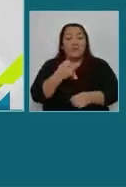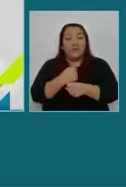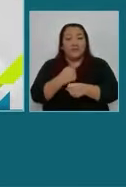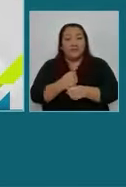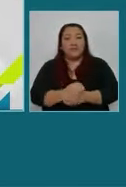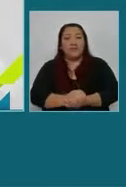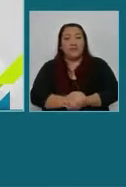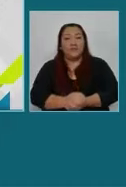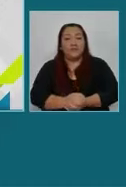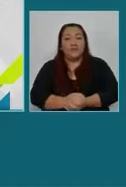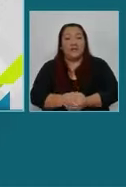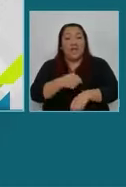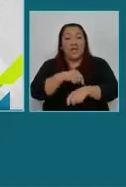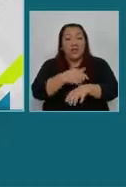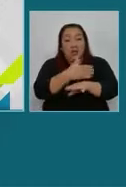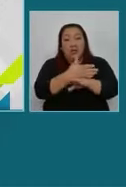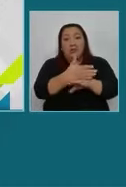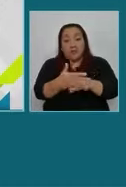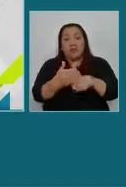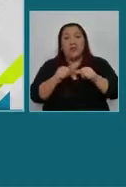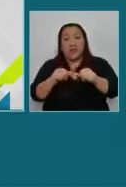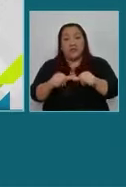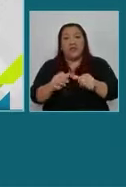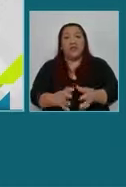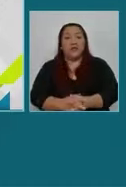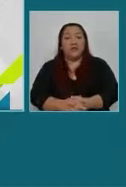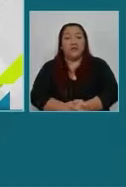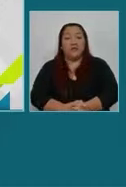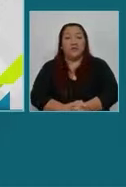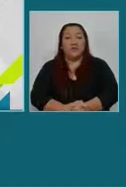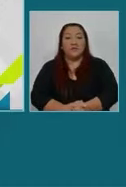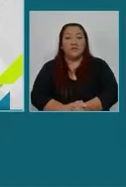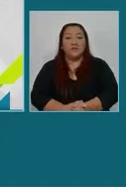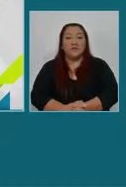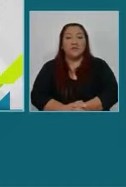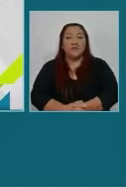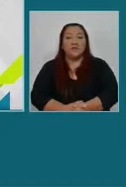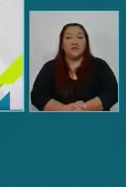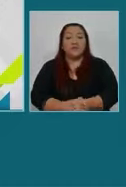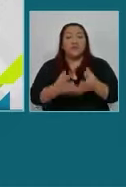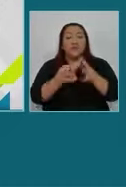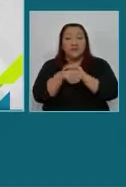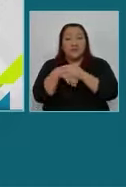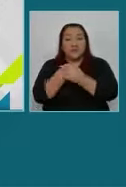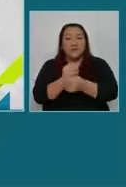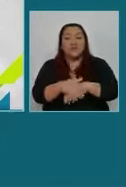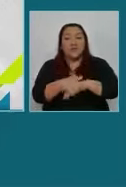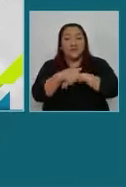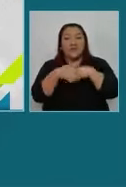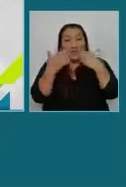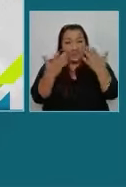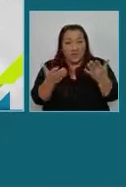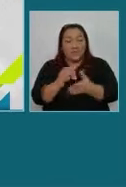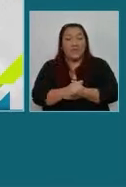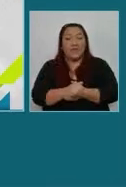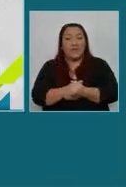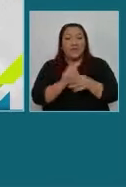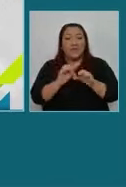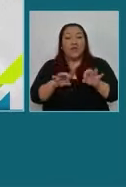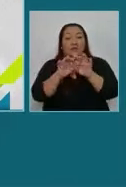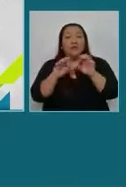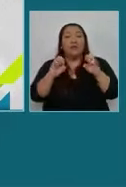trabajo y sostenibilidad de las recomendaciones que de esto salen. Ya, y realmente quiero aprovechar la oportunidad para felicitar a OEFA por el gran